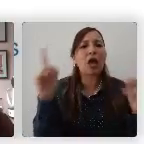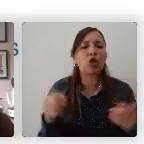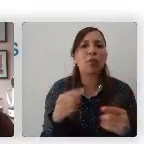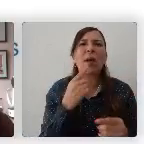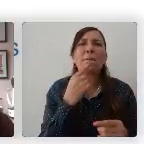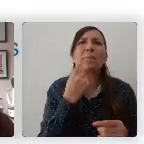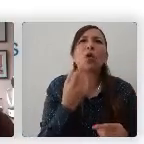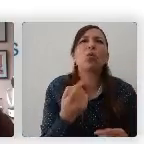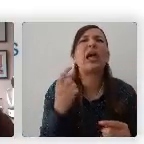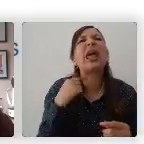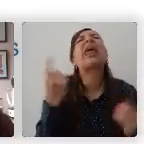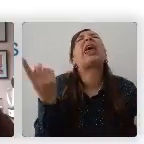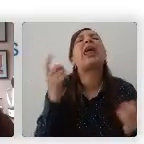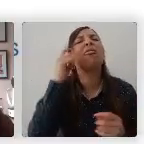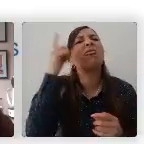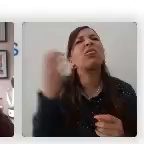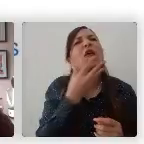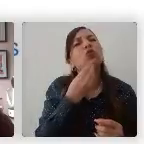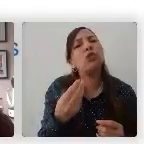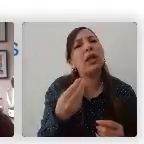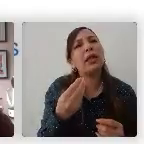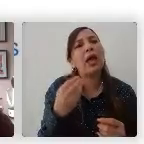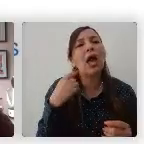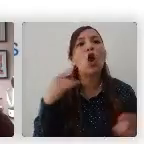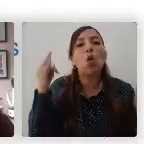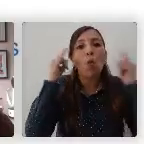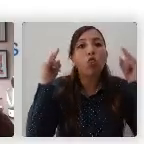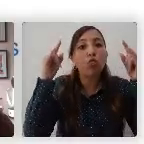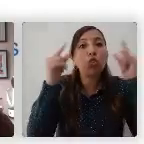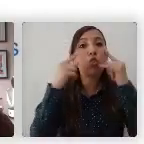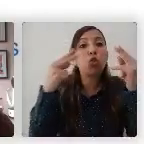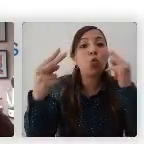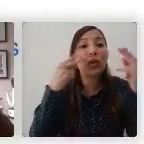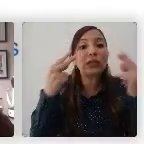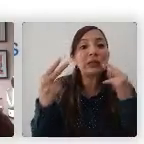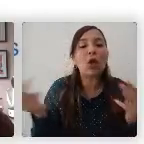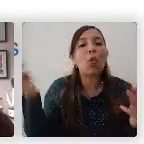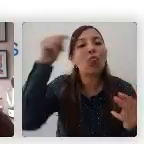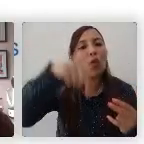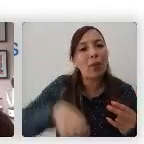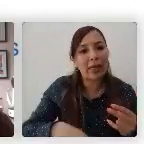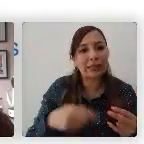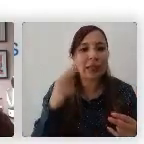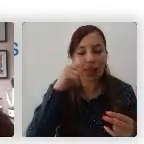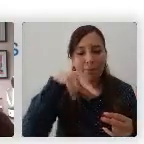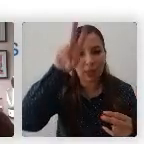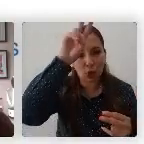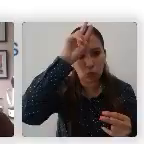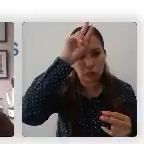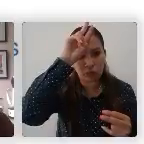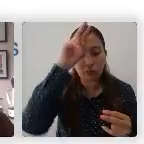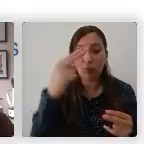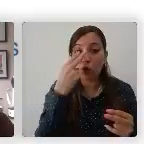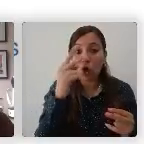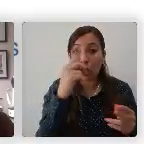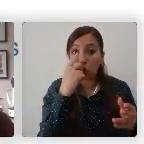que realizarían actividades asociadas al turismo comunitario en su próxima visita entonces la información que vamos a